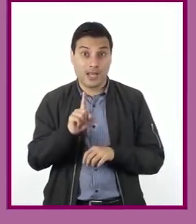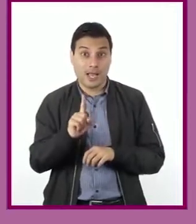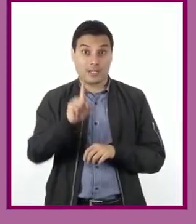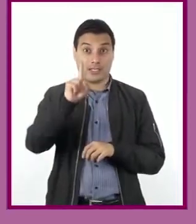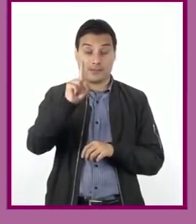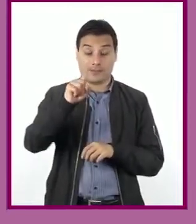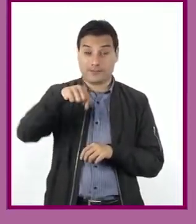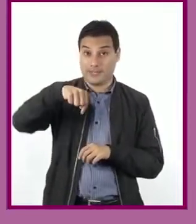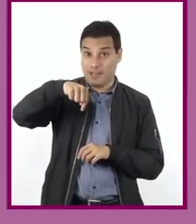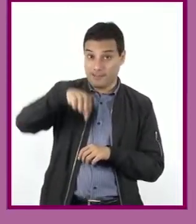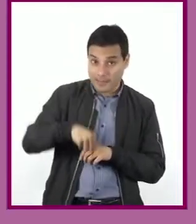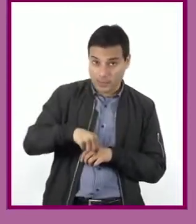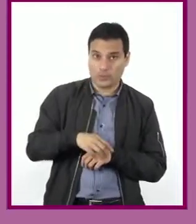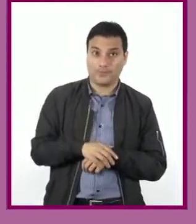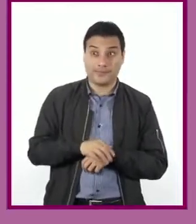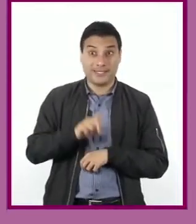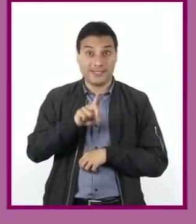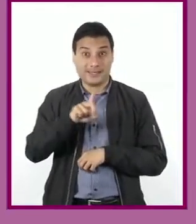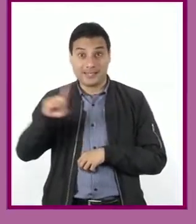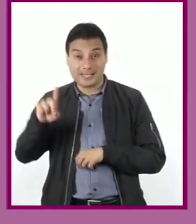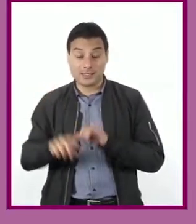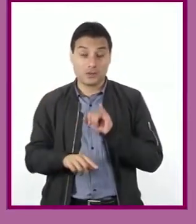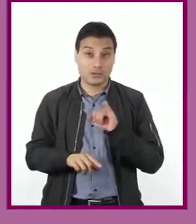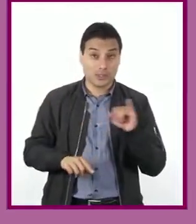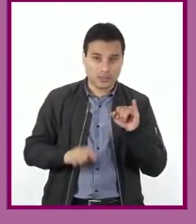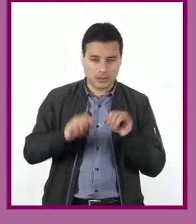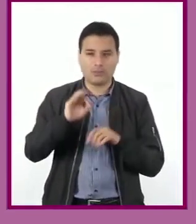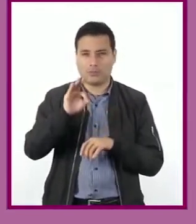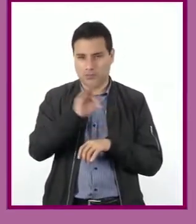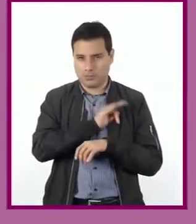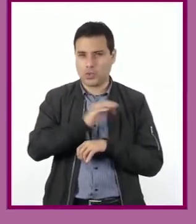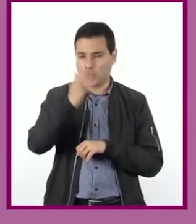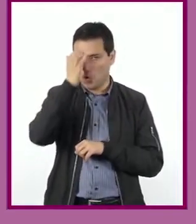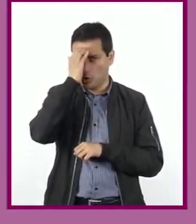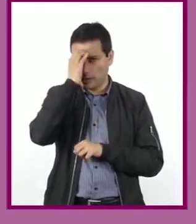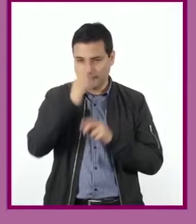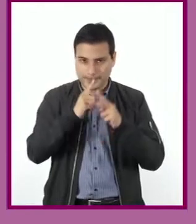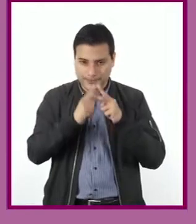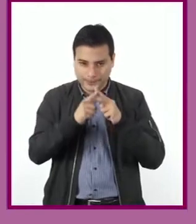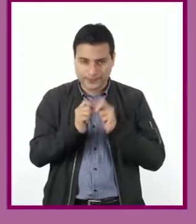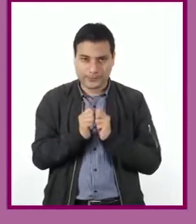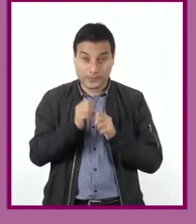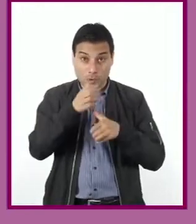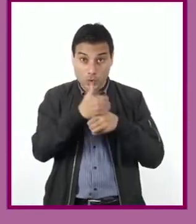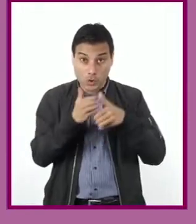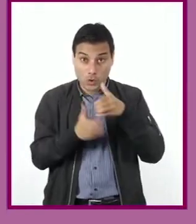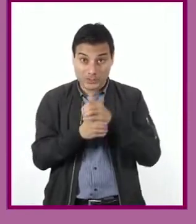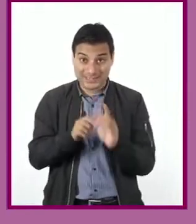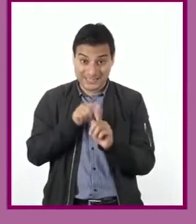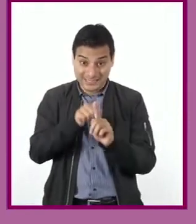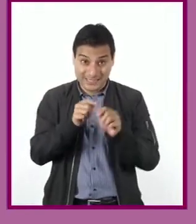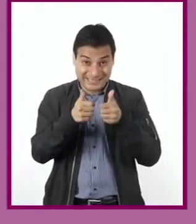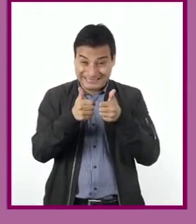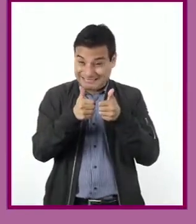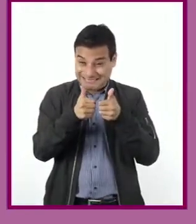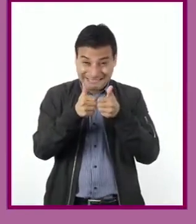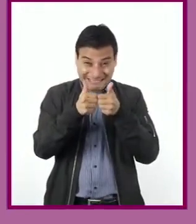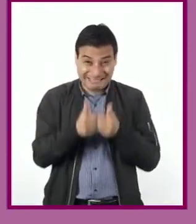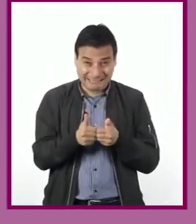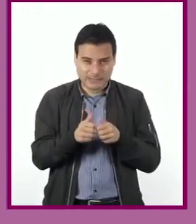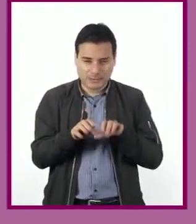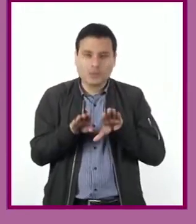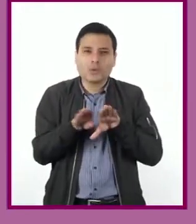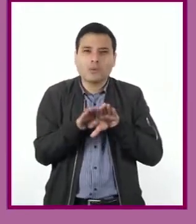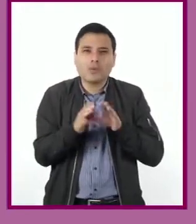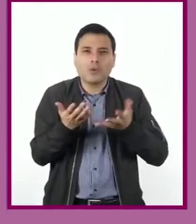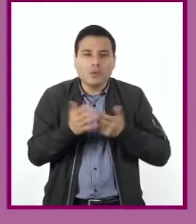arriba, abajo, derecha o izquierda. Para que un cuerpo no se mueva, es necesario que las fuerzas que actúan